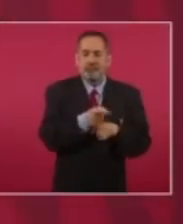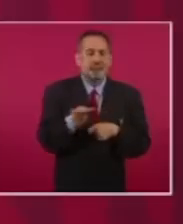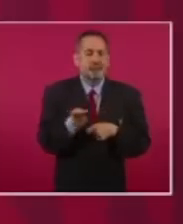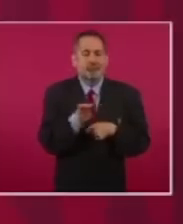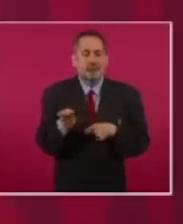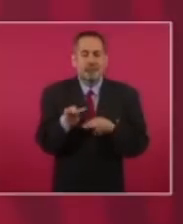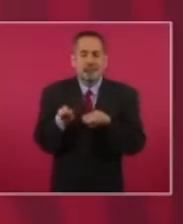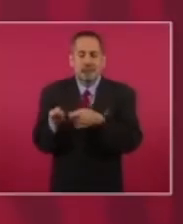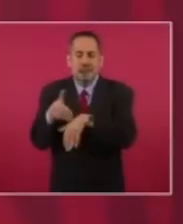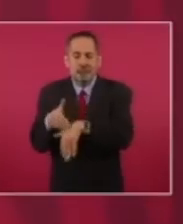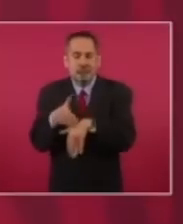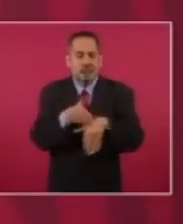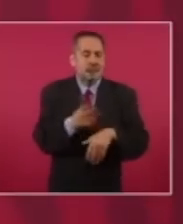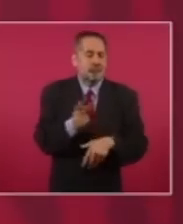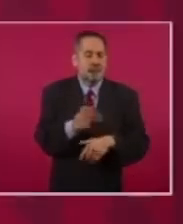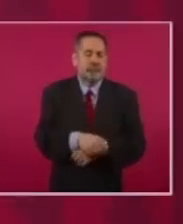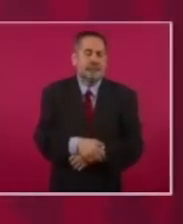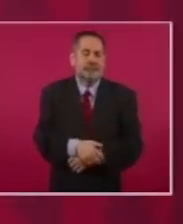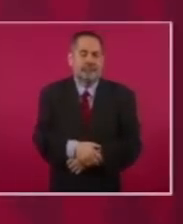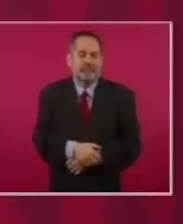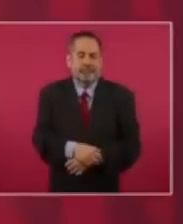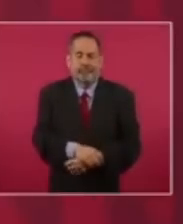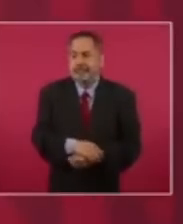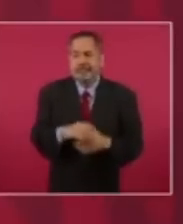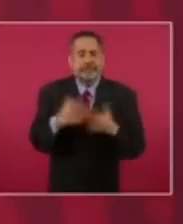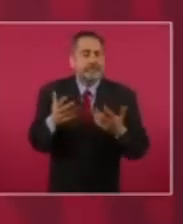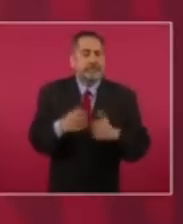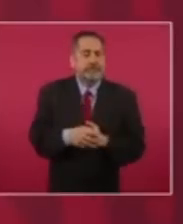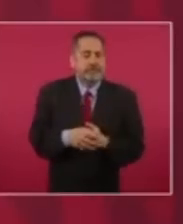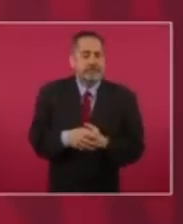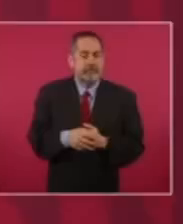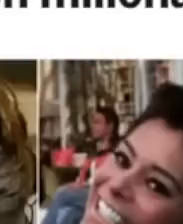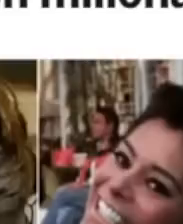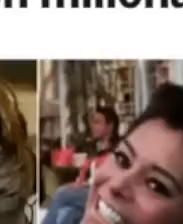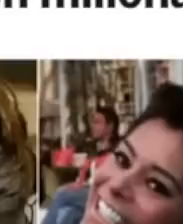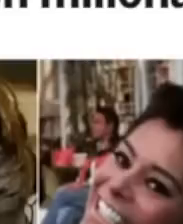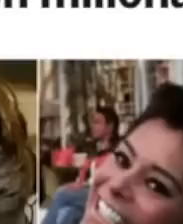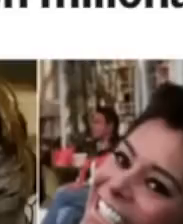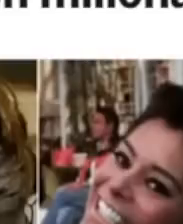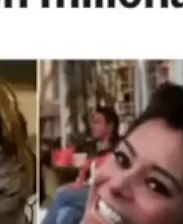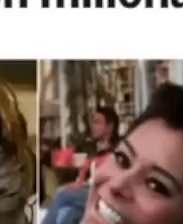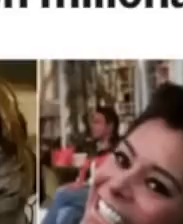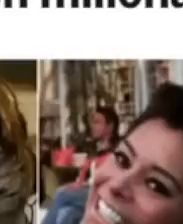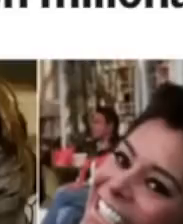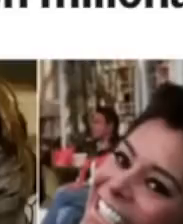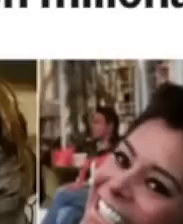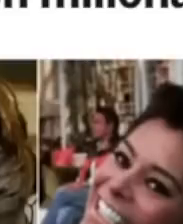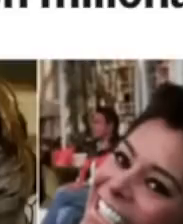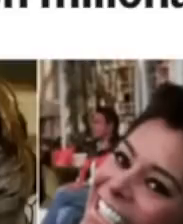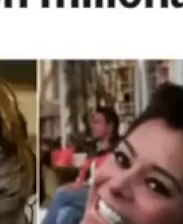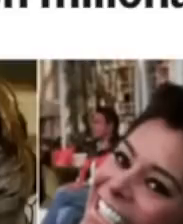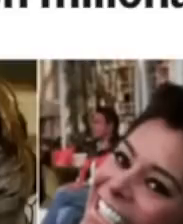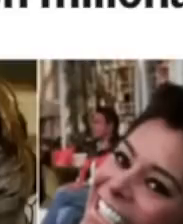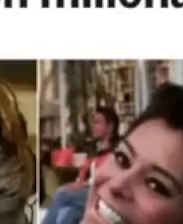le regalan pluris a cambio de actividades que no están contempladas en la ley y que, bueno, pues no debería de